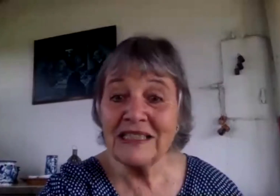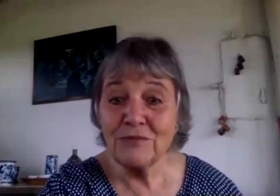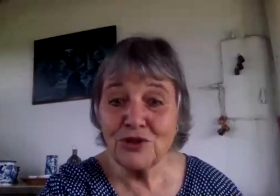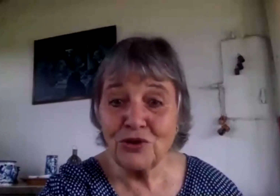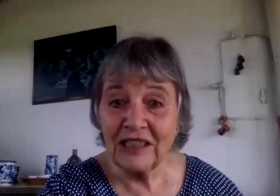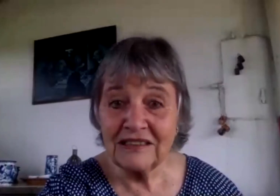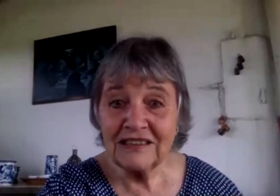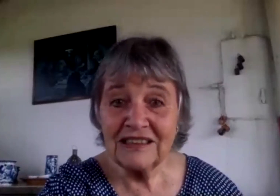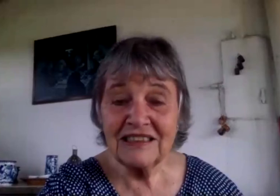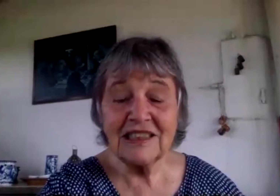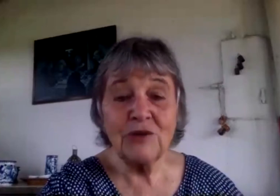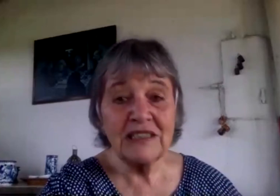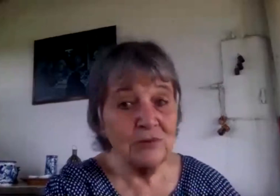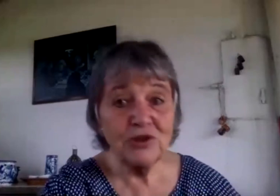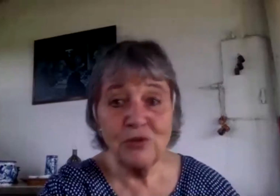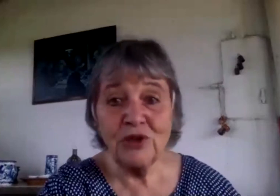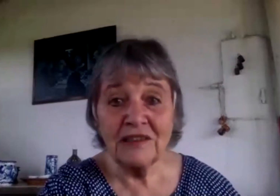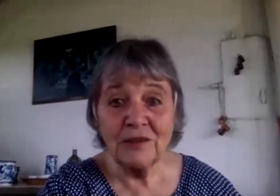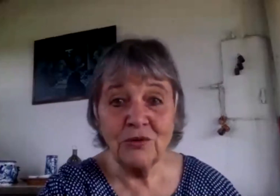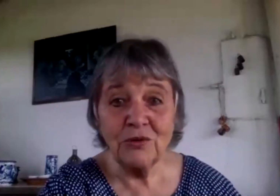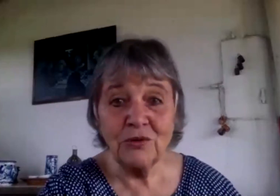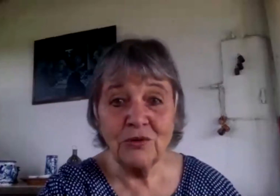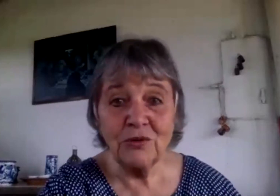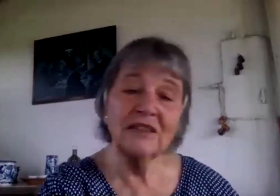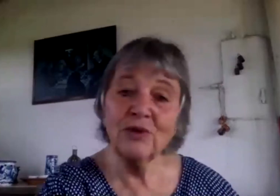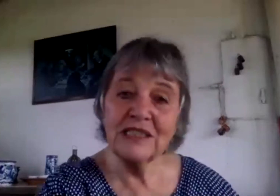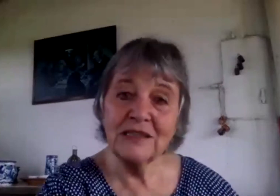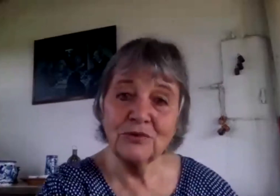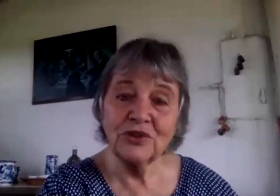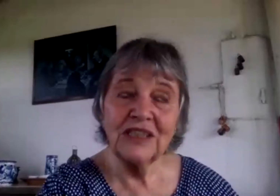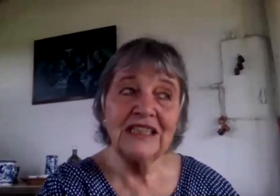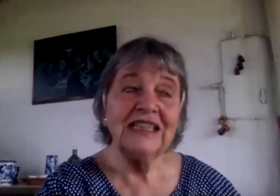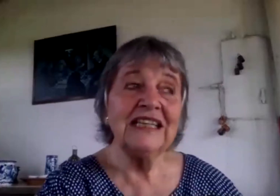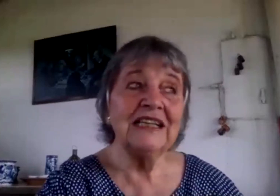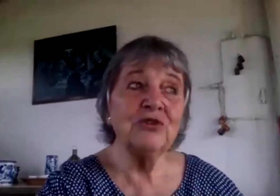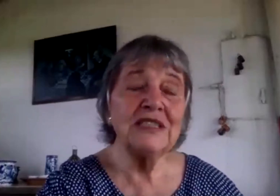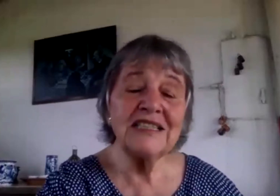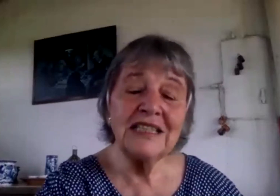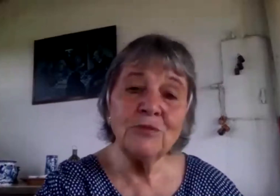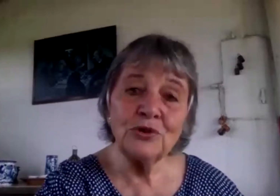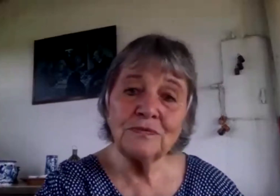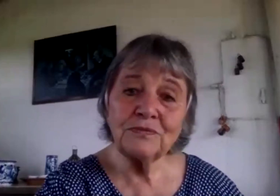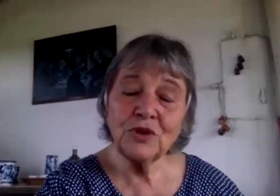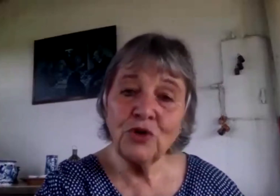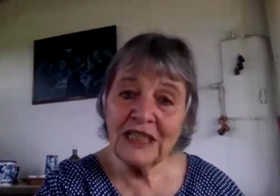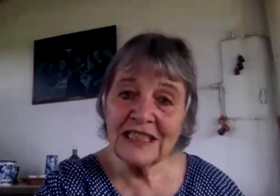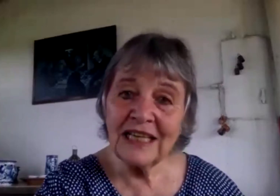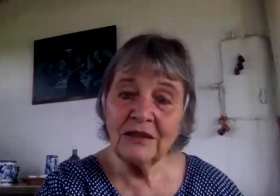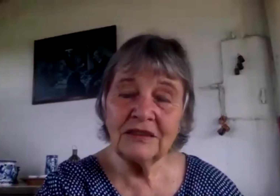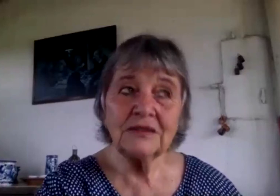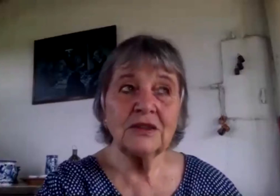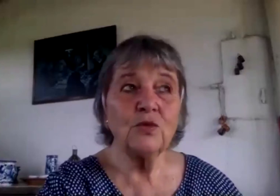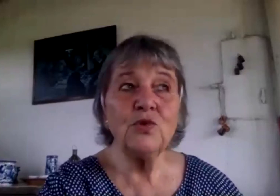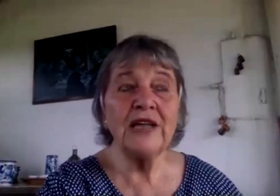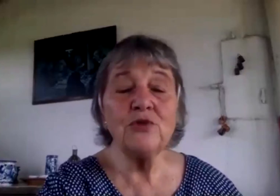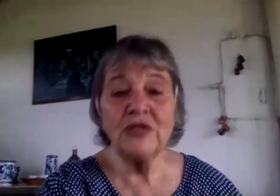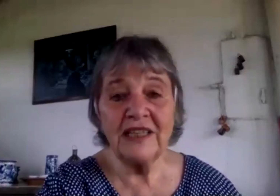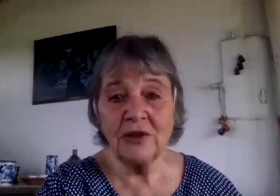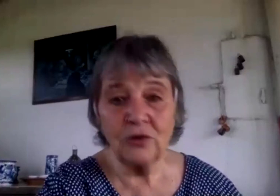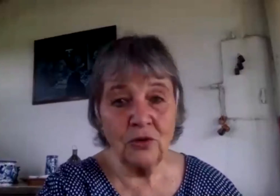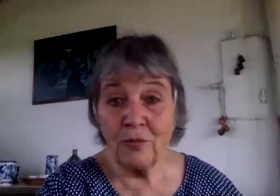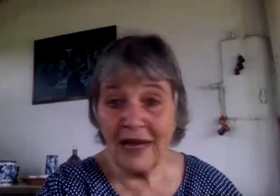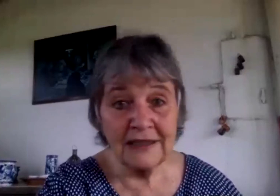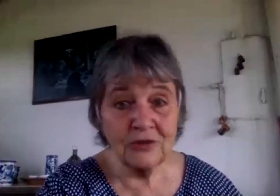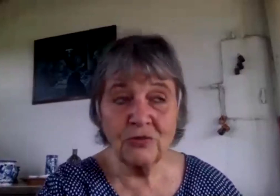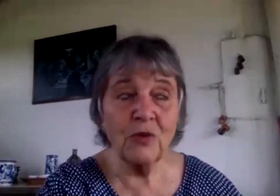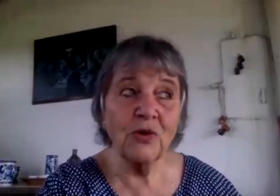me lo hagas a mí sola. Si lo hacemos a un colectivo de mujeres, lo hacemos. Entonces hicimos con ella un año